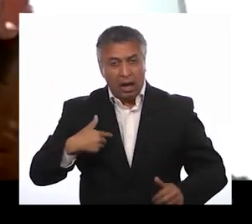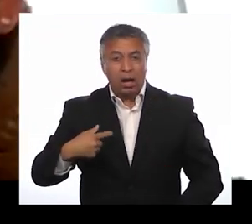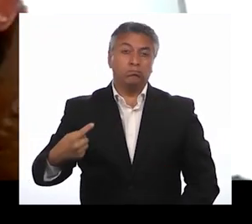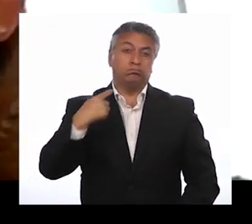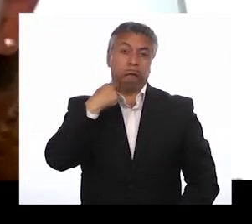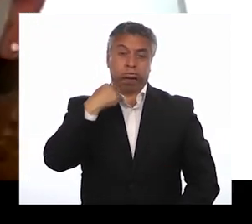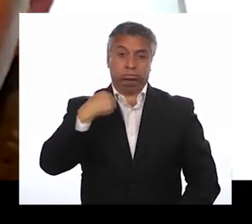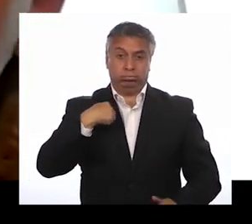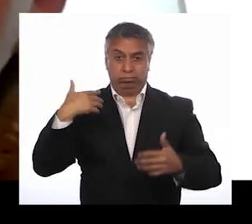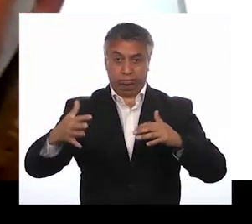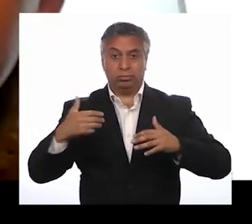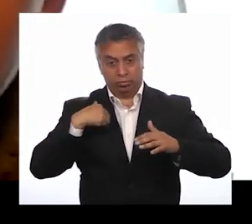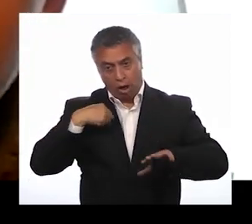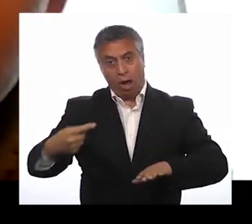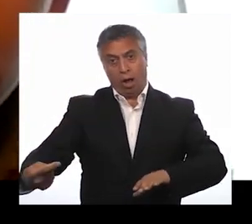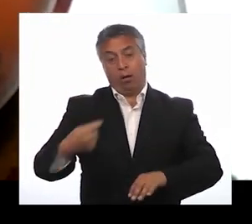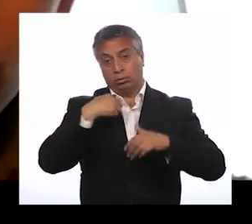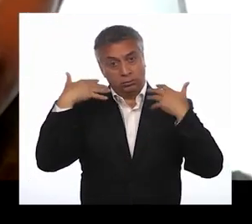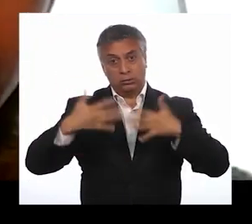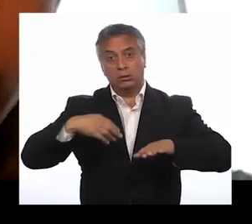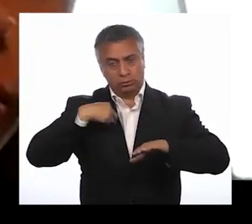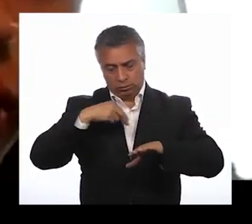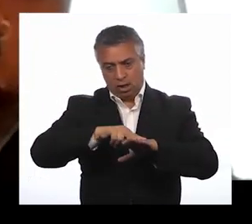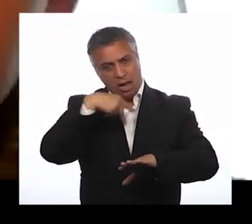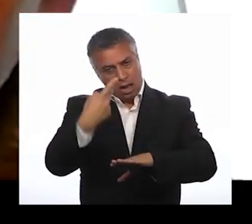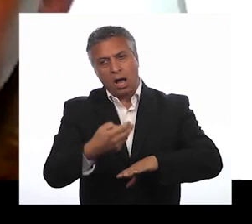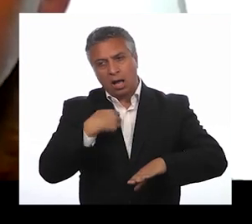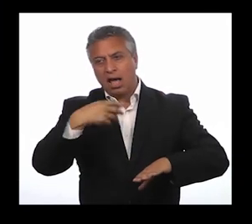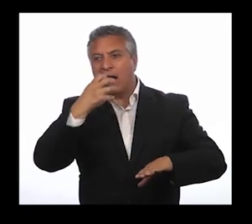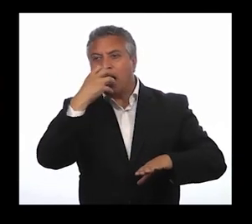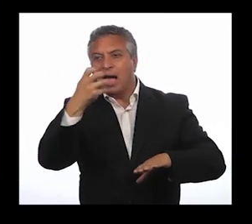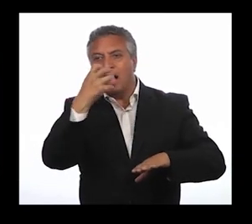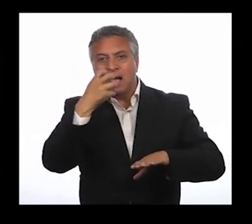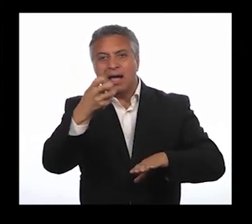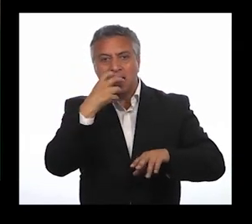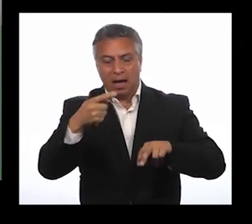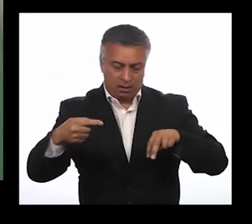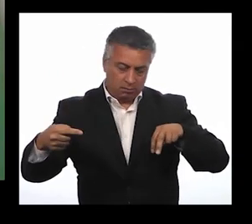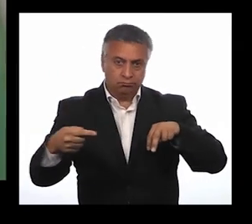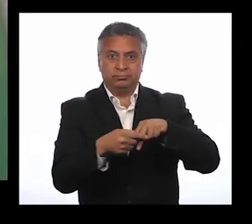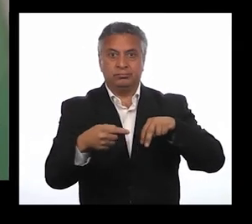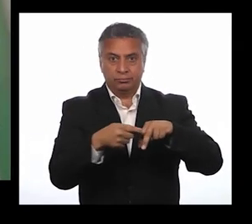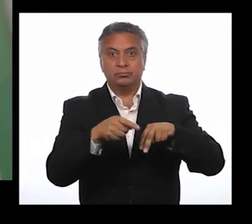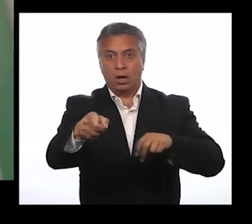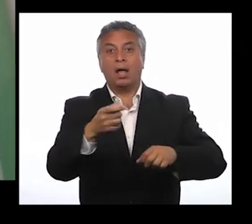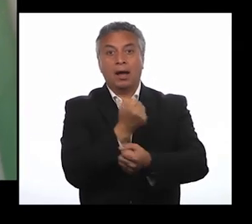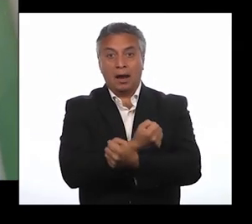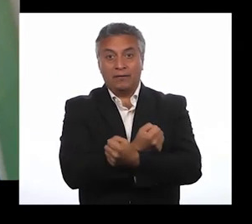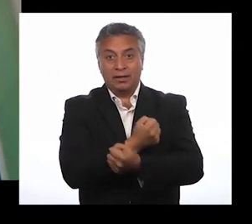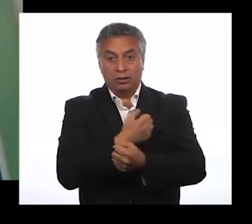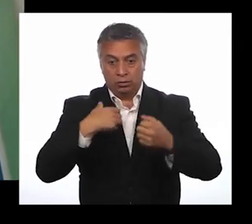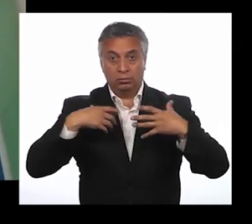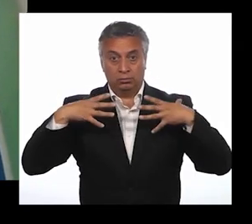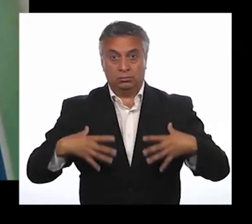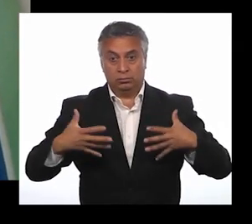dispararon, normalmente caí, estuve un buen rato en el suelo gritando. Ahí fue cuando los carabineros me tomaron de los